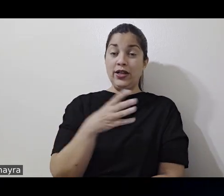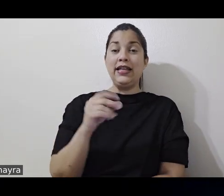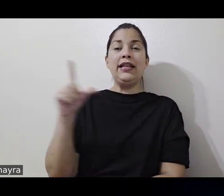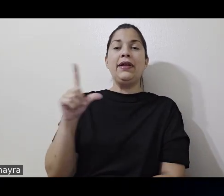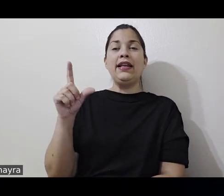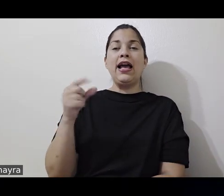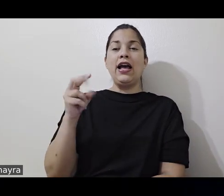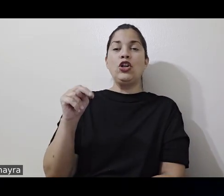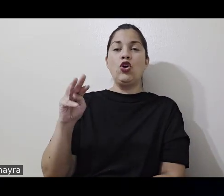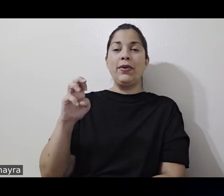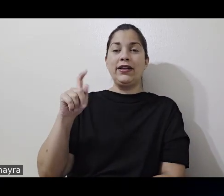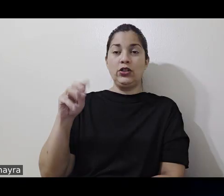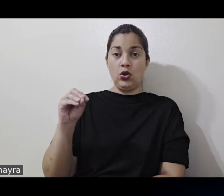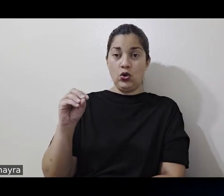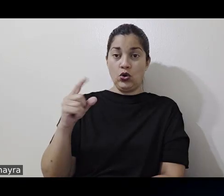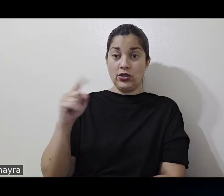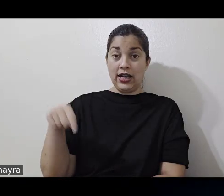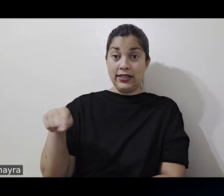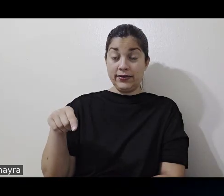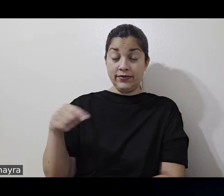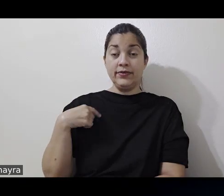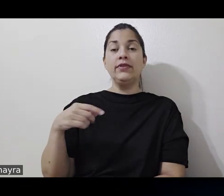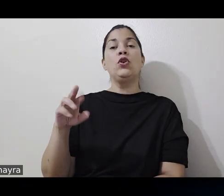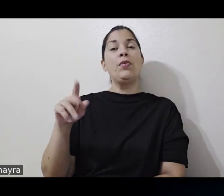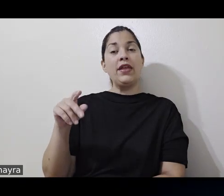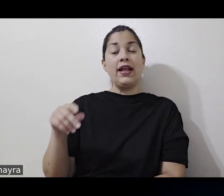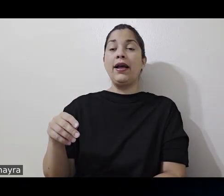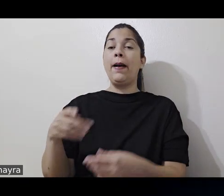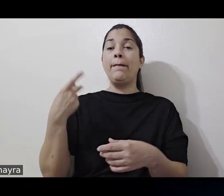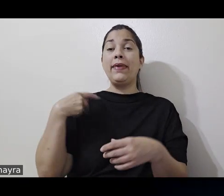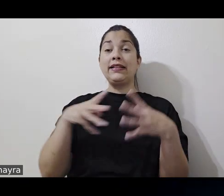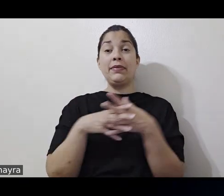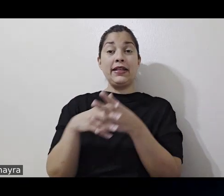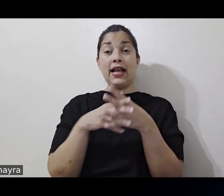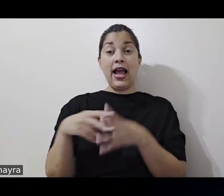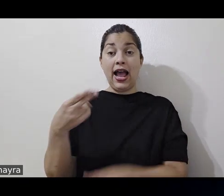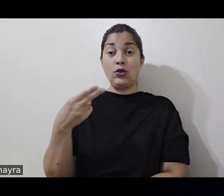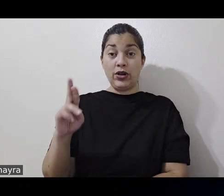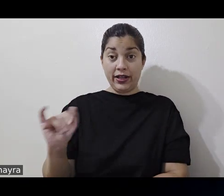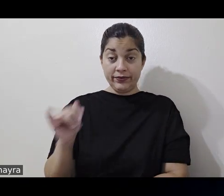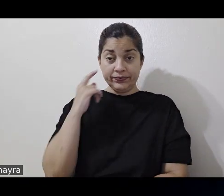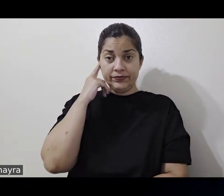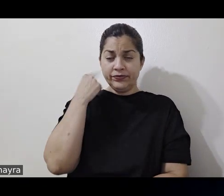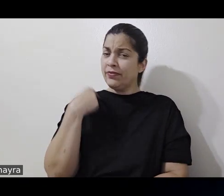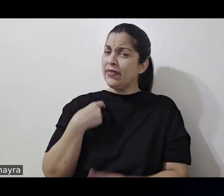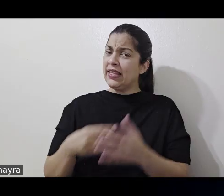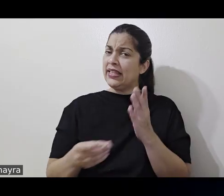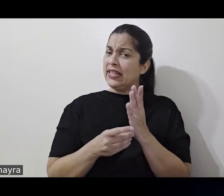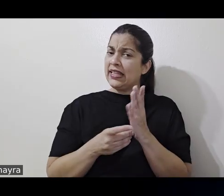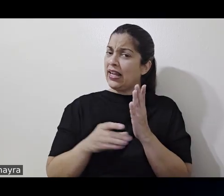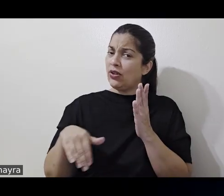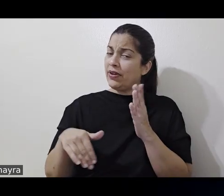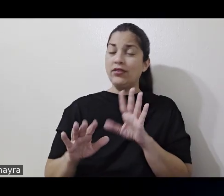González en Río Piedras. En Río Piedras, en Plaza Las Américas de Torrey y en Río Piedras. Ajá, por allá. No tienes digital ni nada